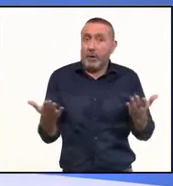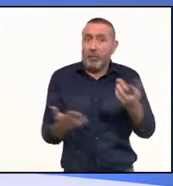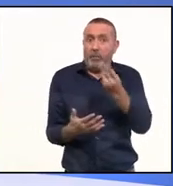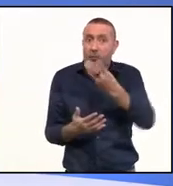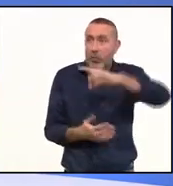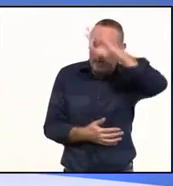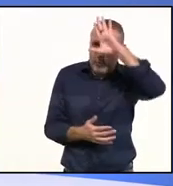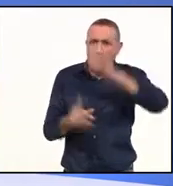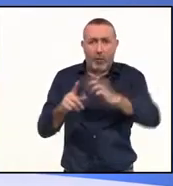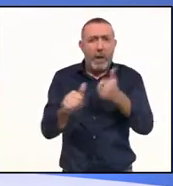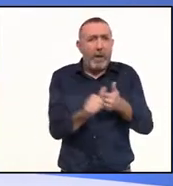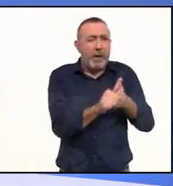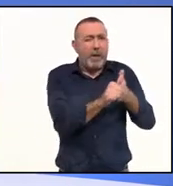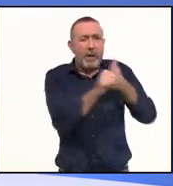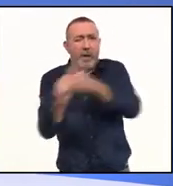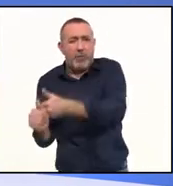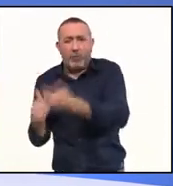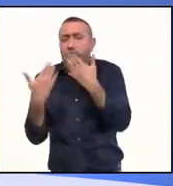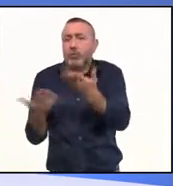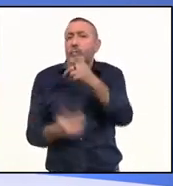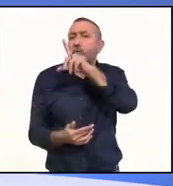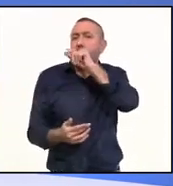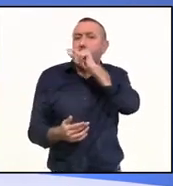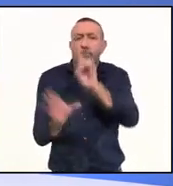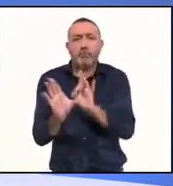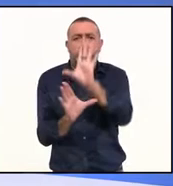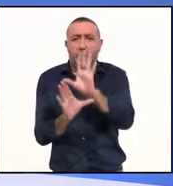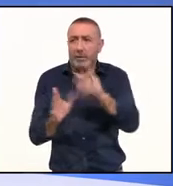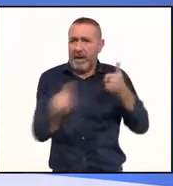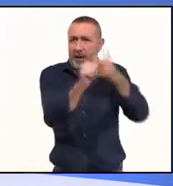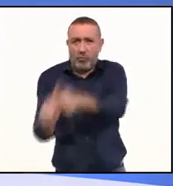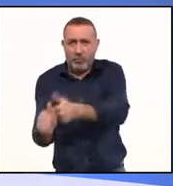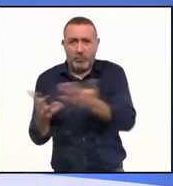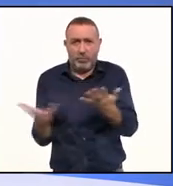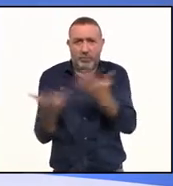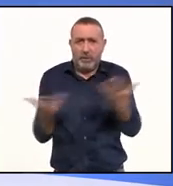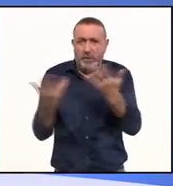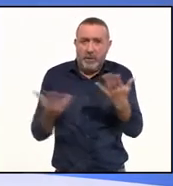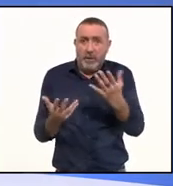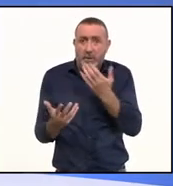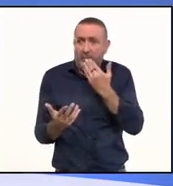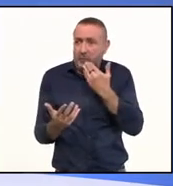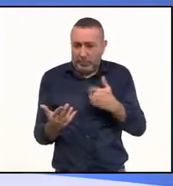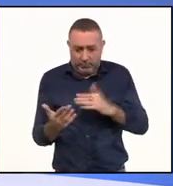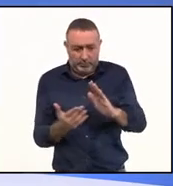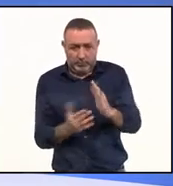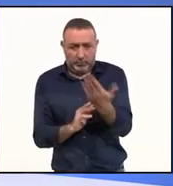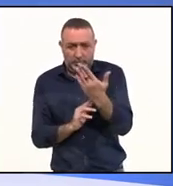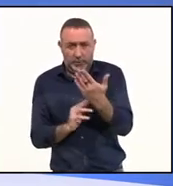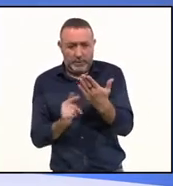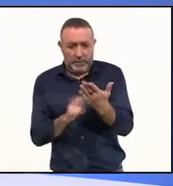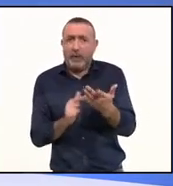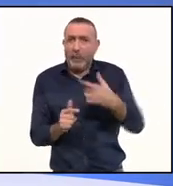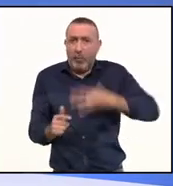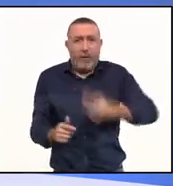el acoso que hay en un tuit es brutal yo creo que incluso yo creo que pero presente me dices esto es una